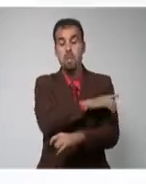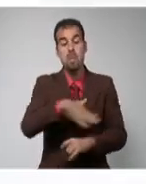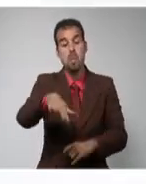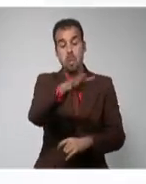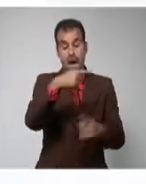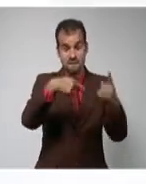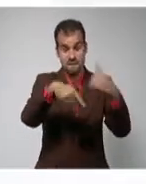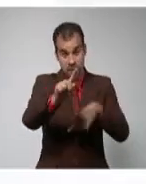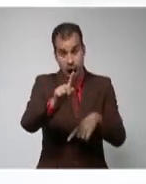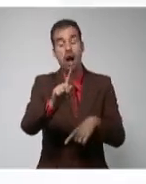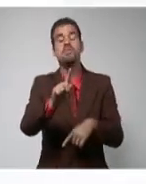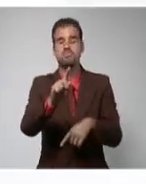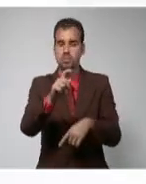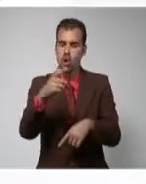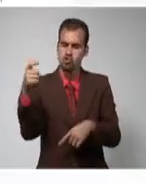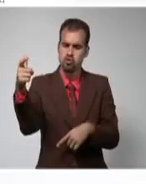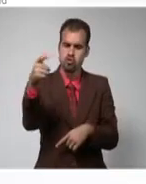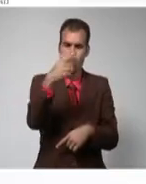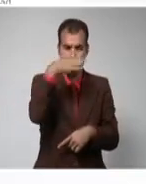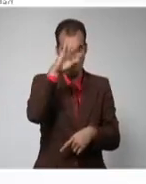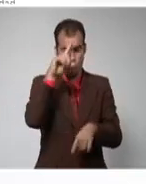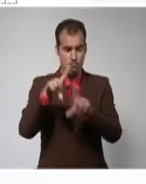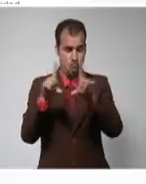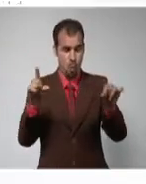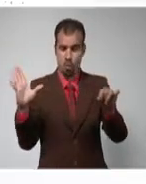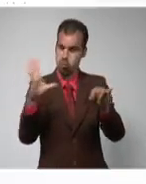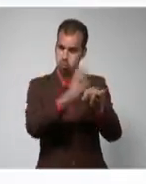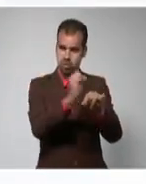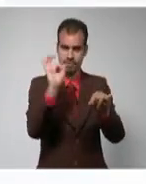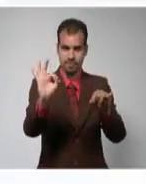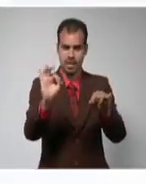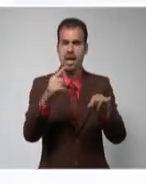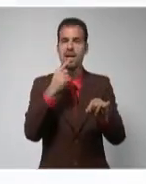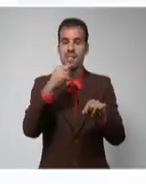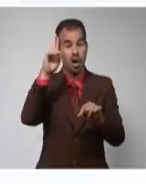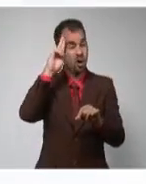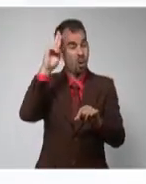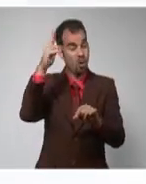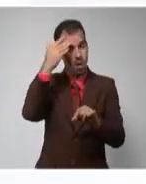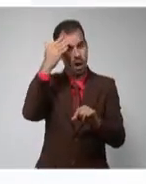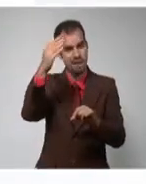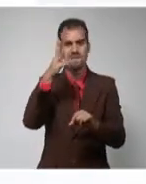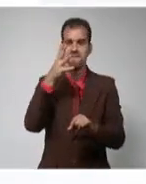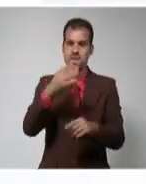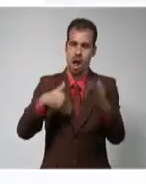remarcó la impronta del líder histórico de la Revolución, Fidel Castro, y del héroe nacional, José Martí.